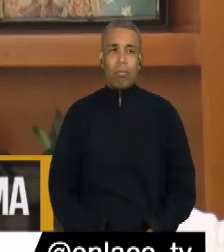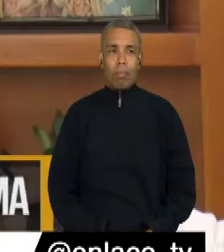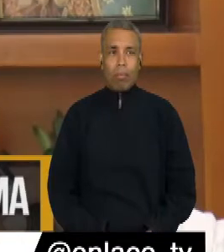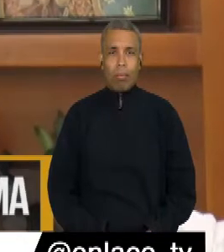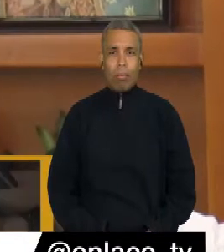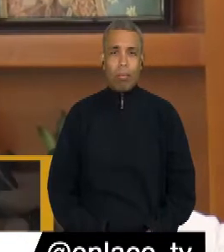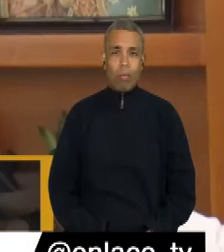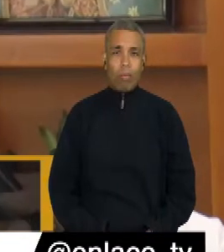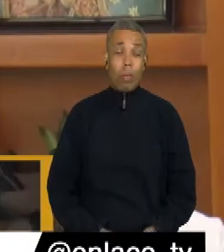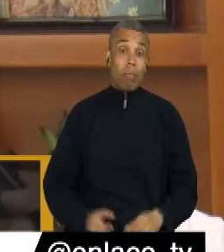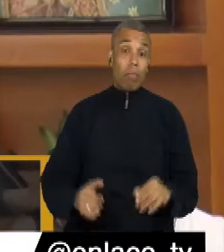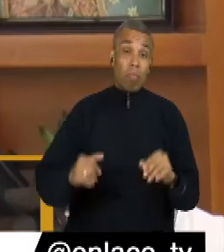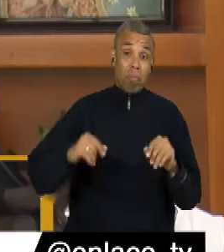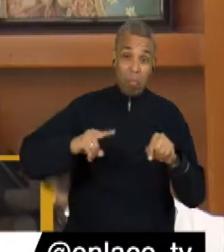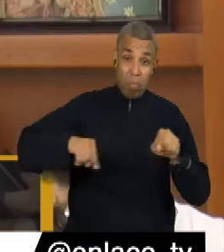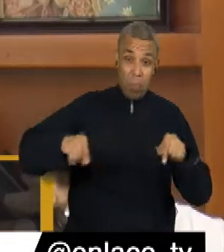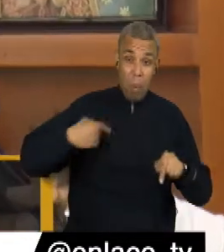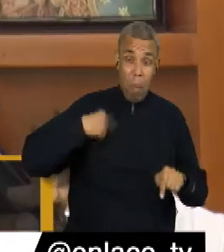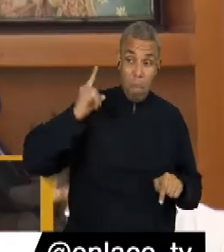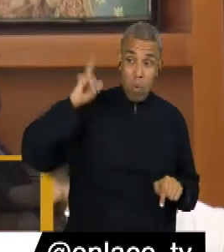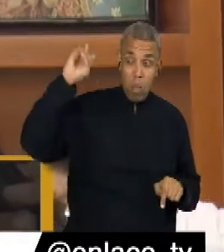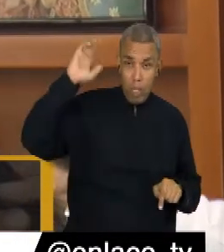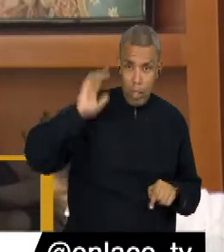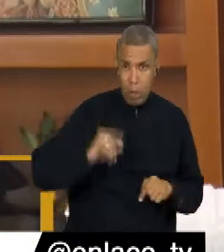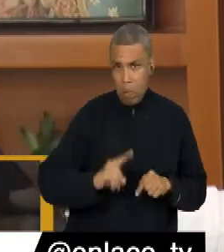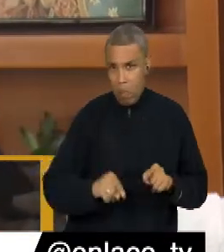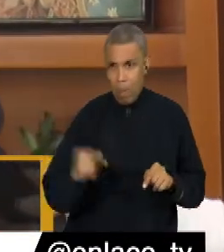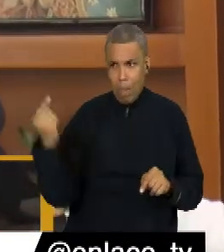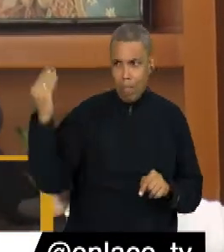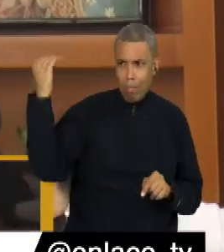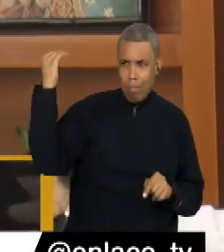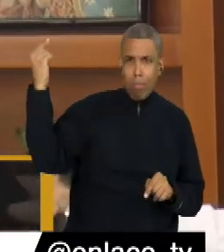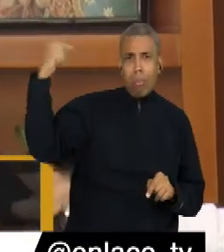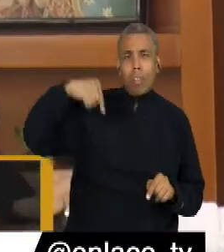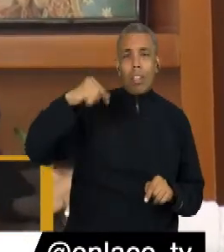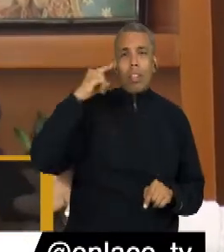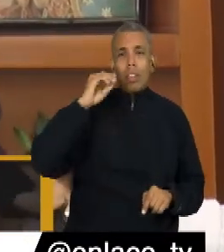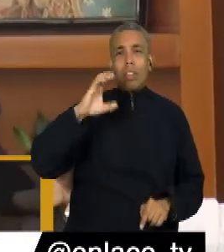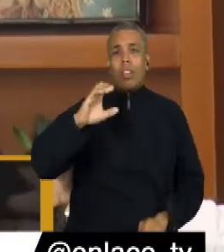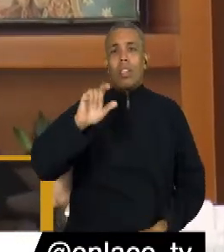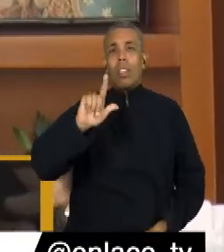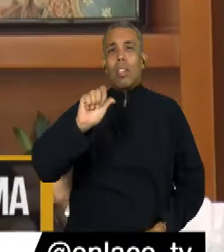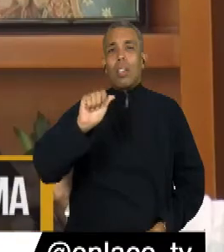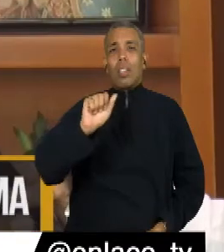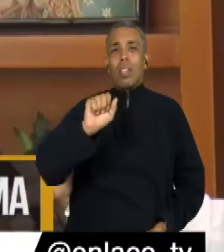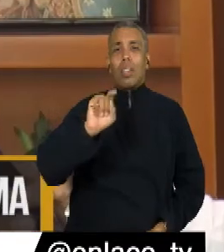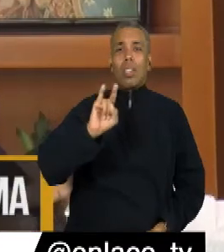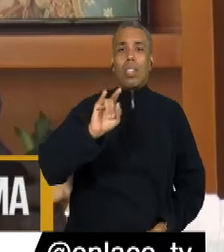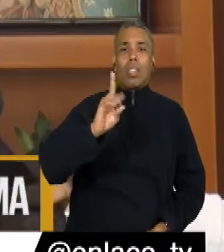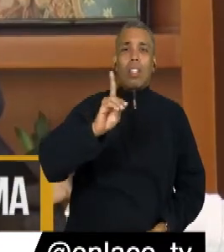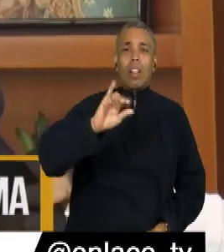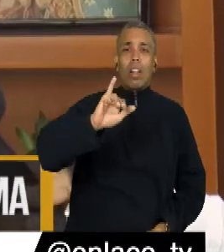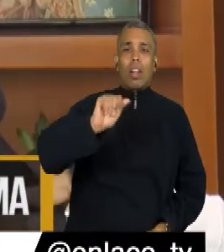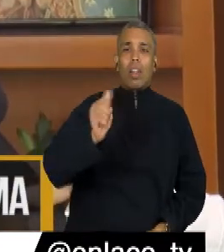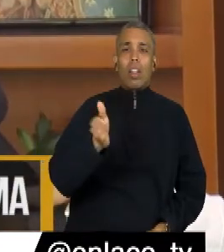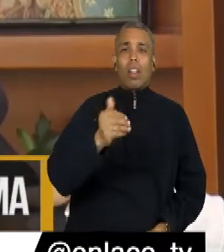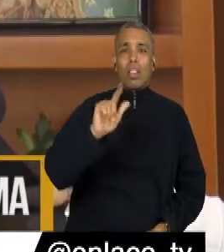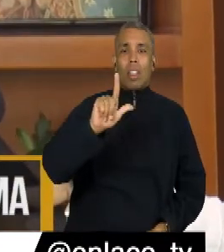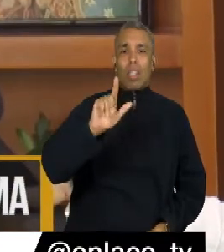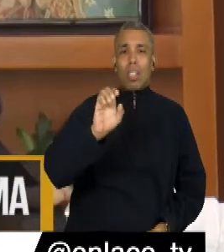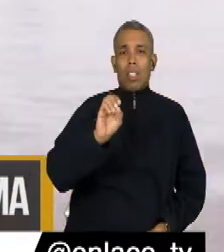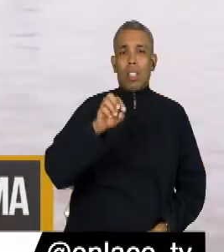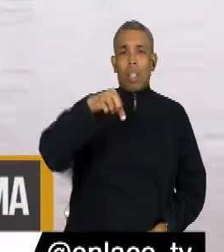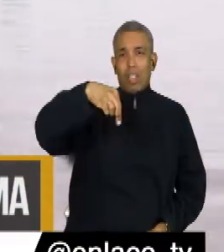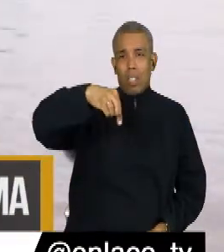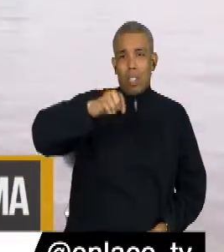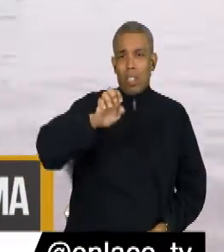políticos. Hace poco llegó aquí la senadora Claudia López y en mediodía que estuve en Barranca, pues generó